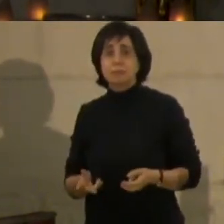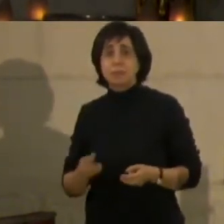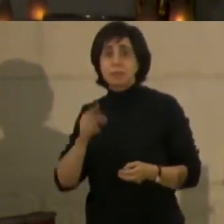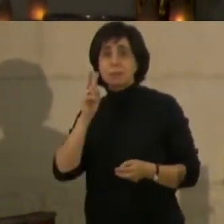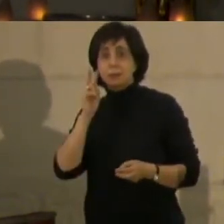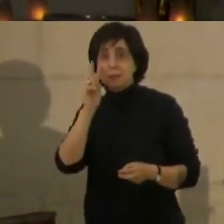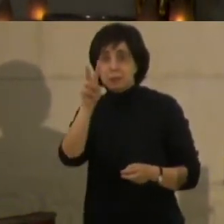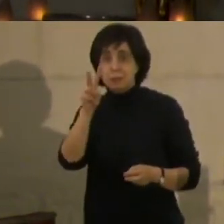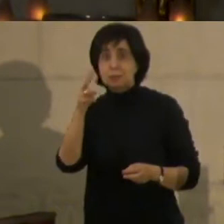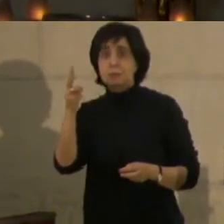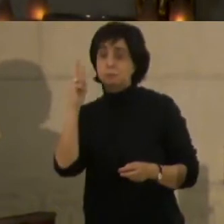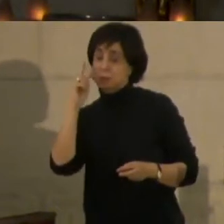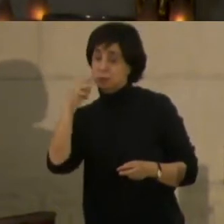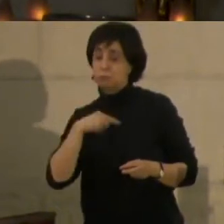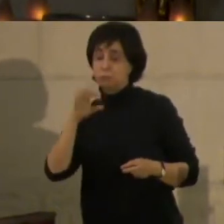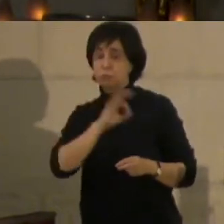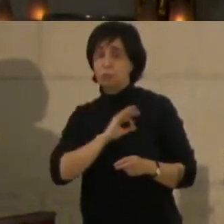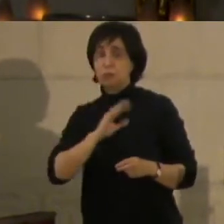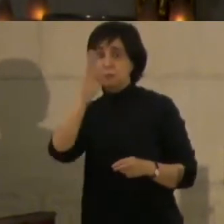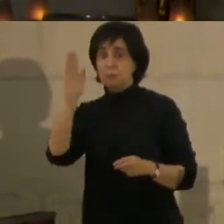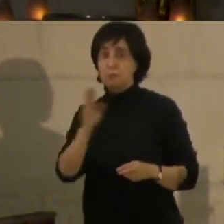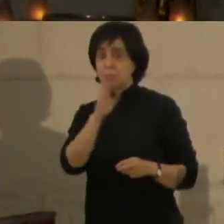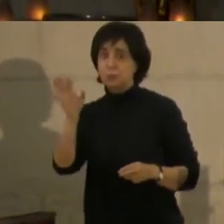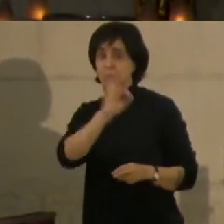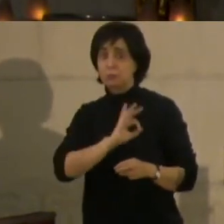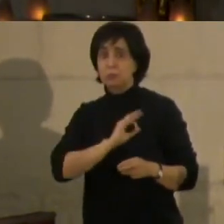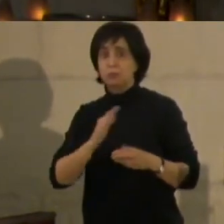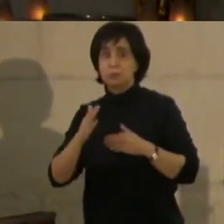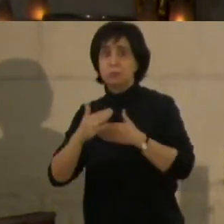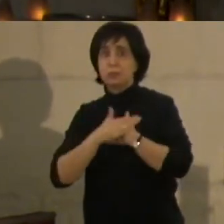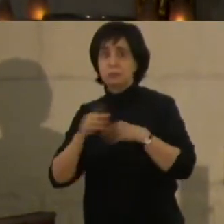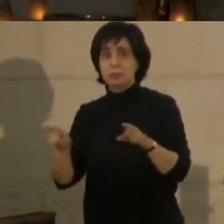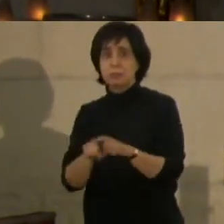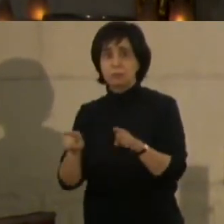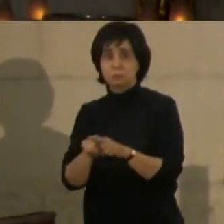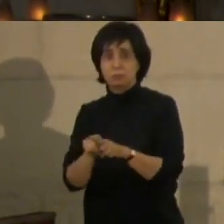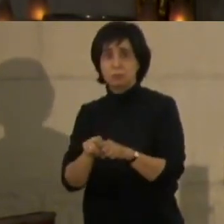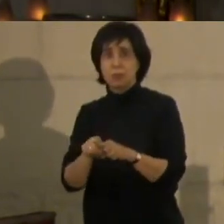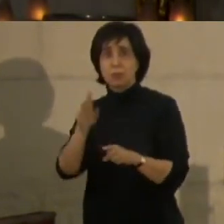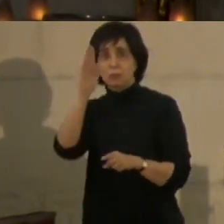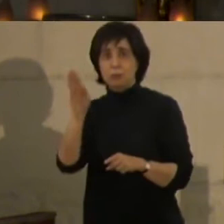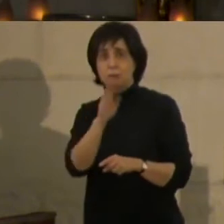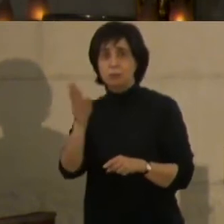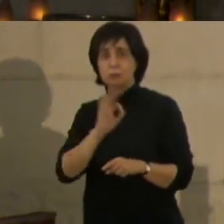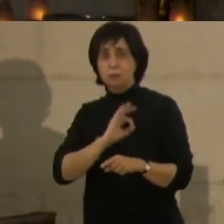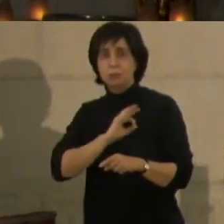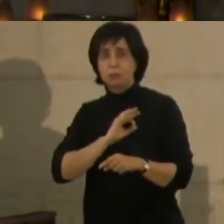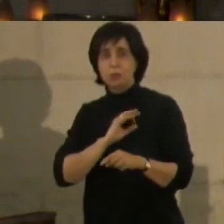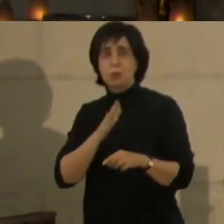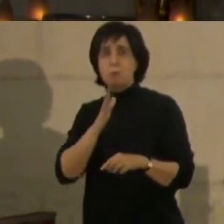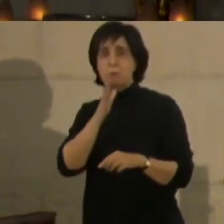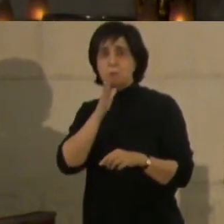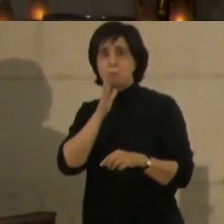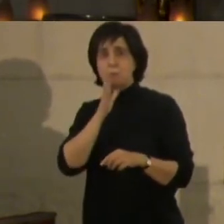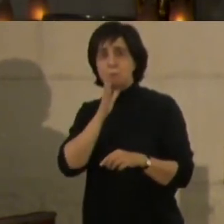nuestro Señor. Bendigo al Señor, queridos hermanos. Bendigo al Señor porque